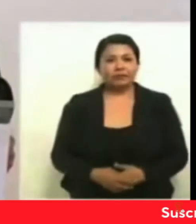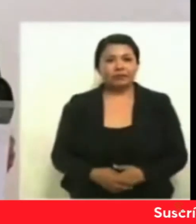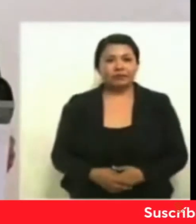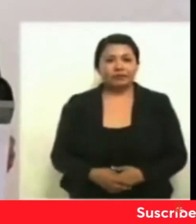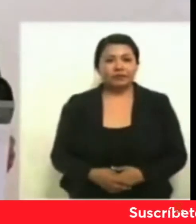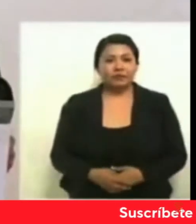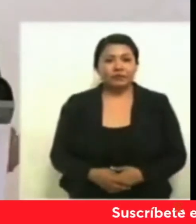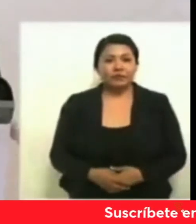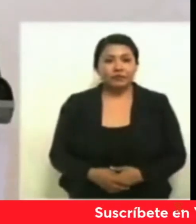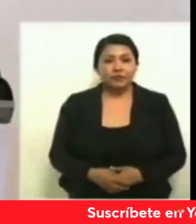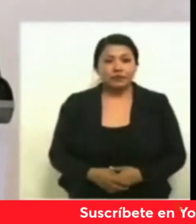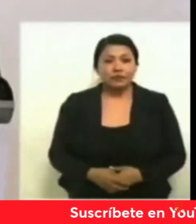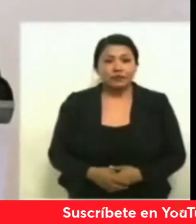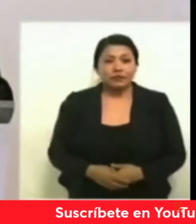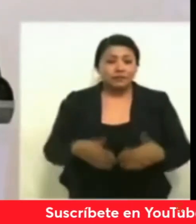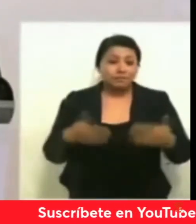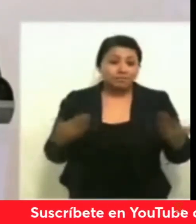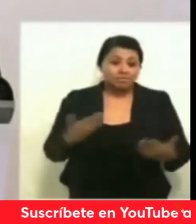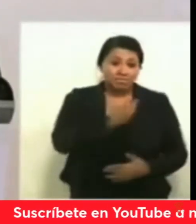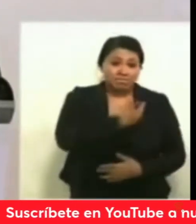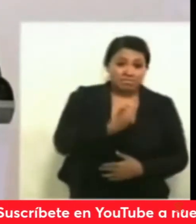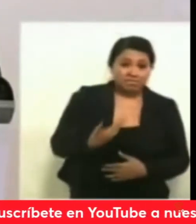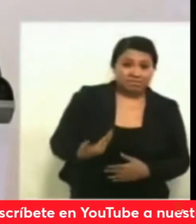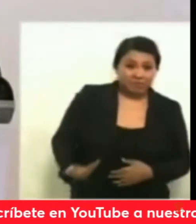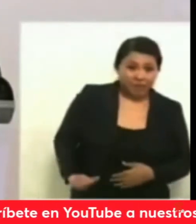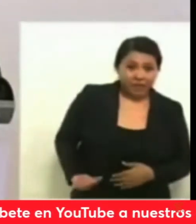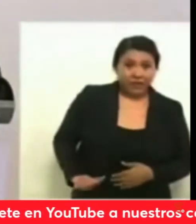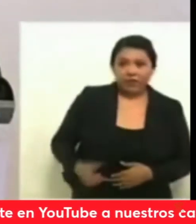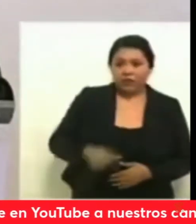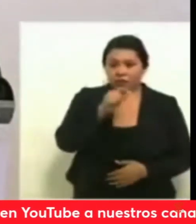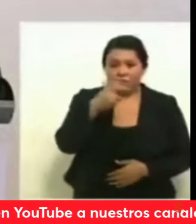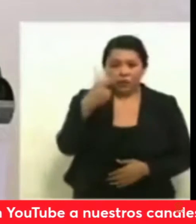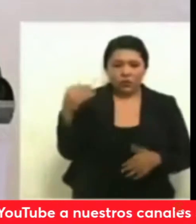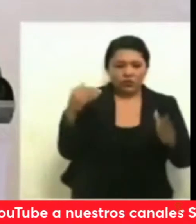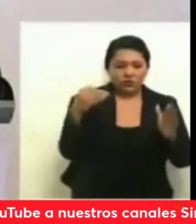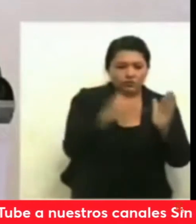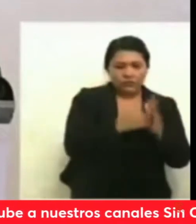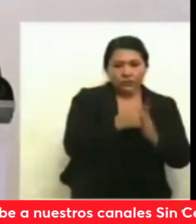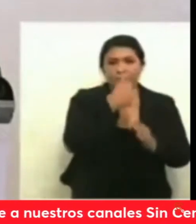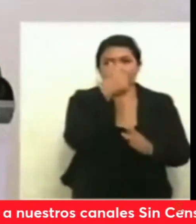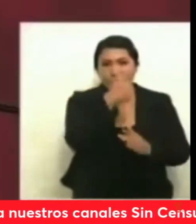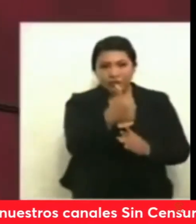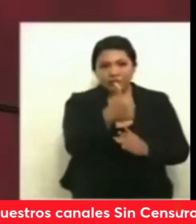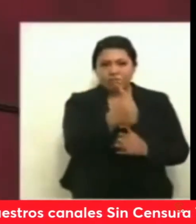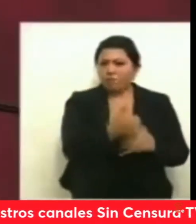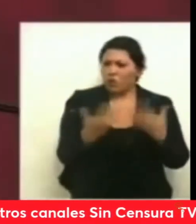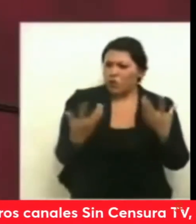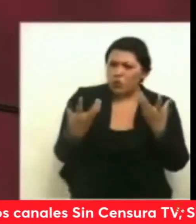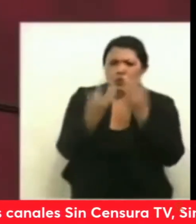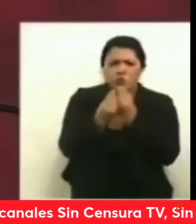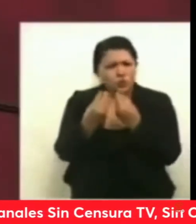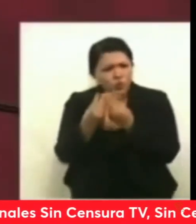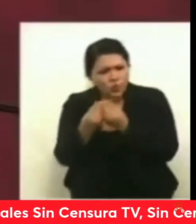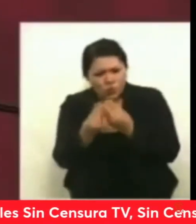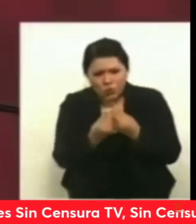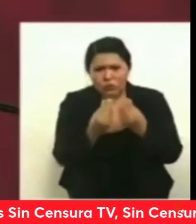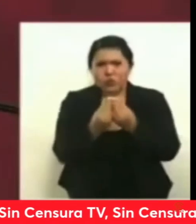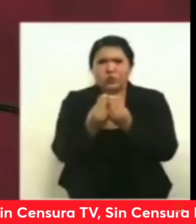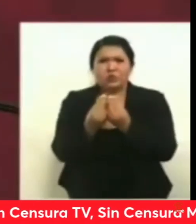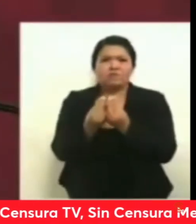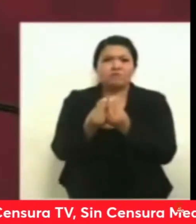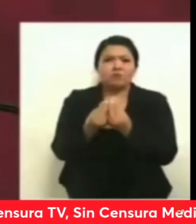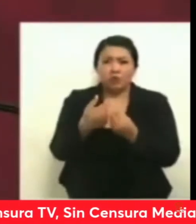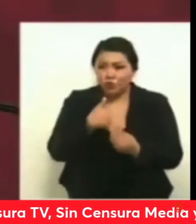es que el presidente después del 2006 caminó con el movimiento. Ahí